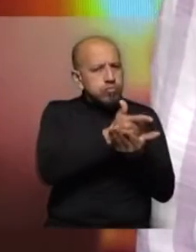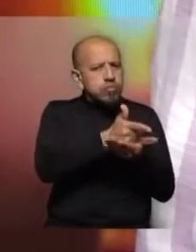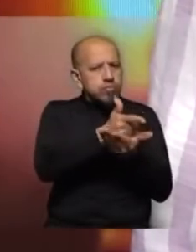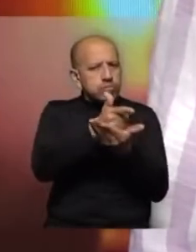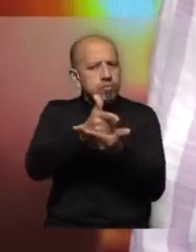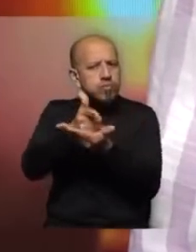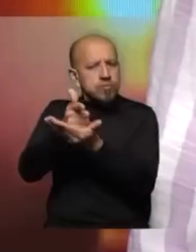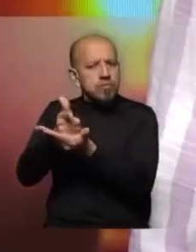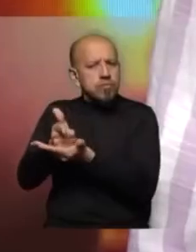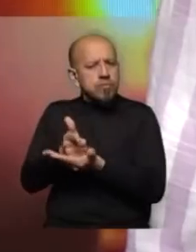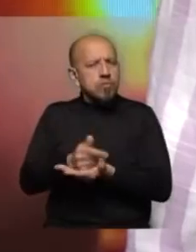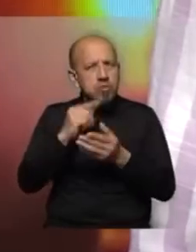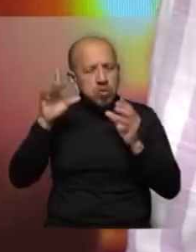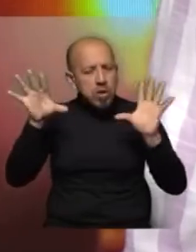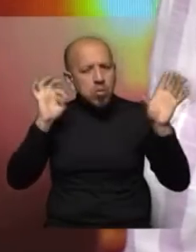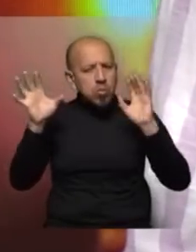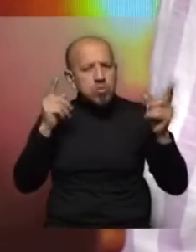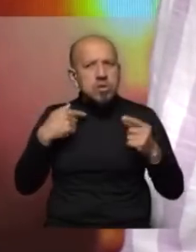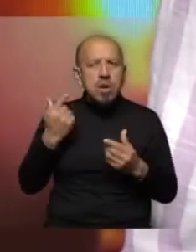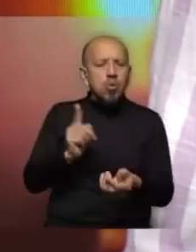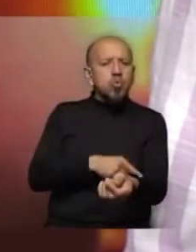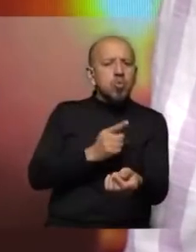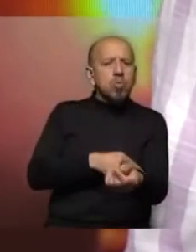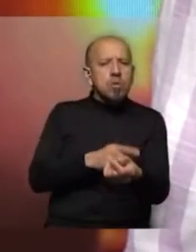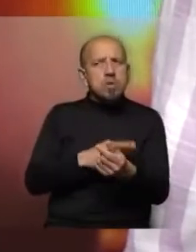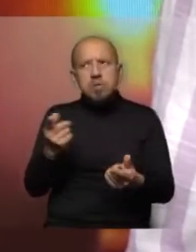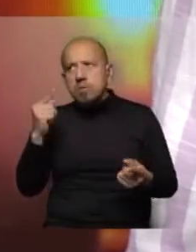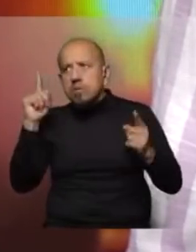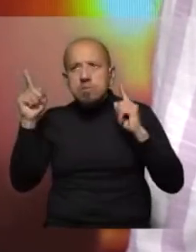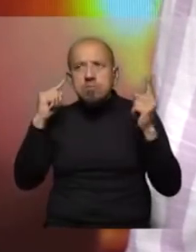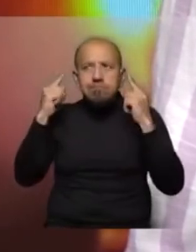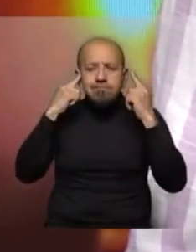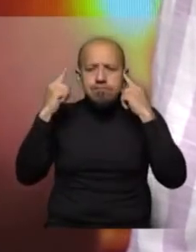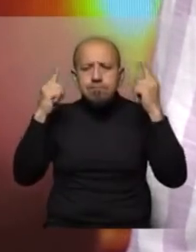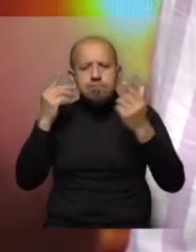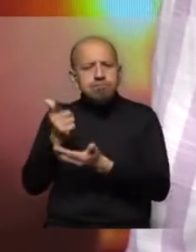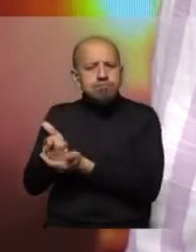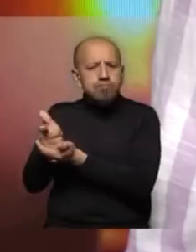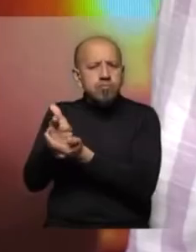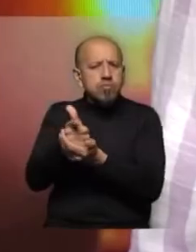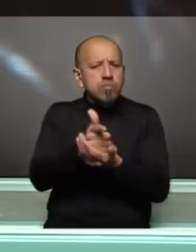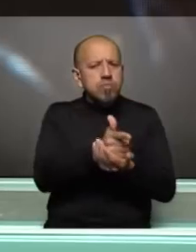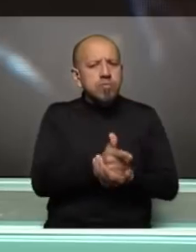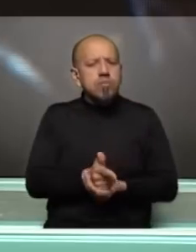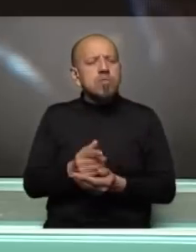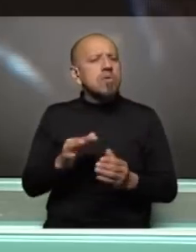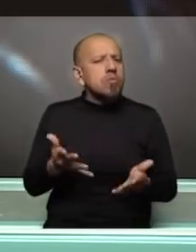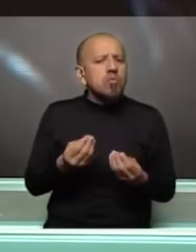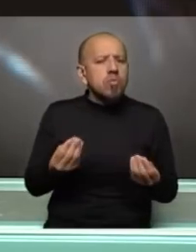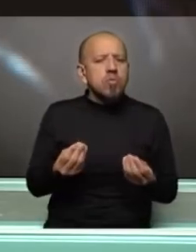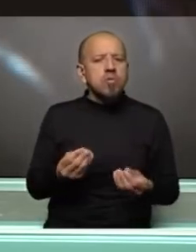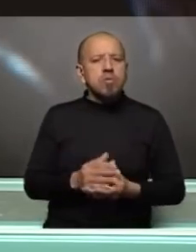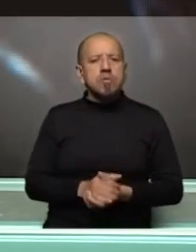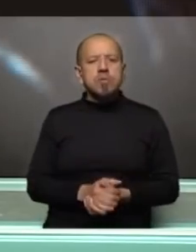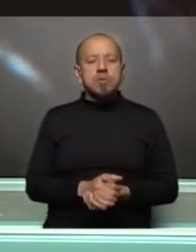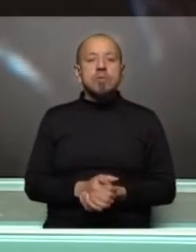es uno se acostumbra a eso estás cenando y oís balazos y en un momento eso se transforma en algo tristemente normal y ese es el